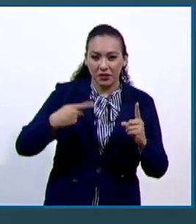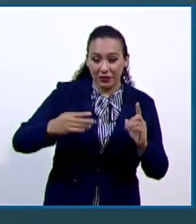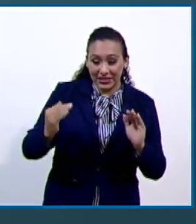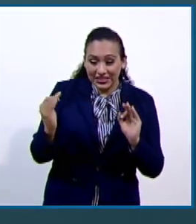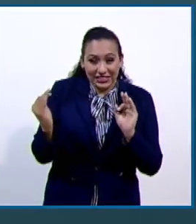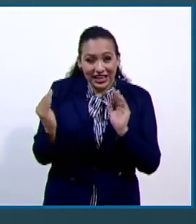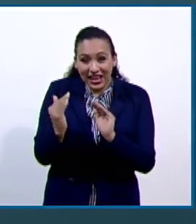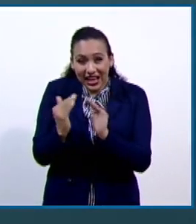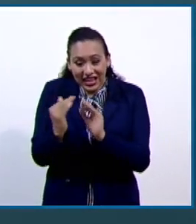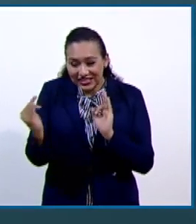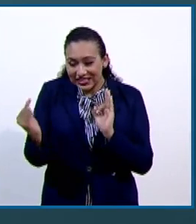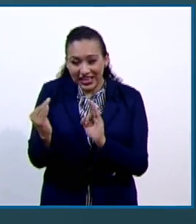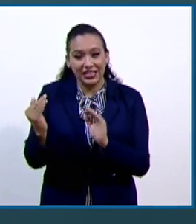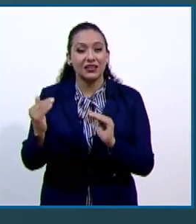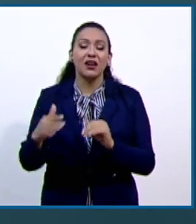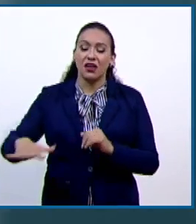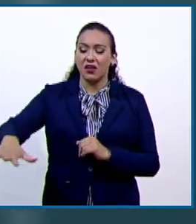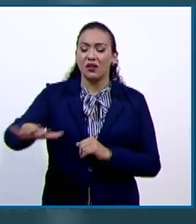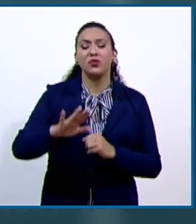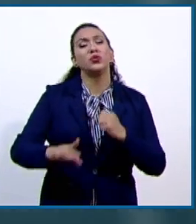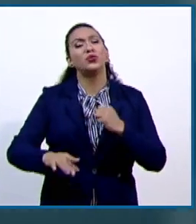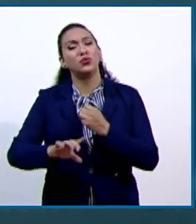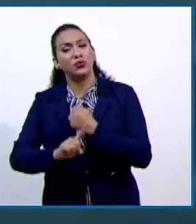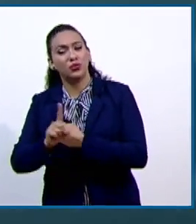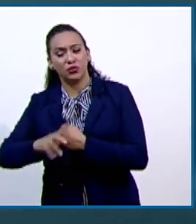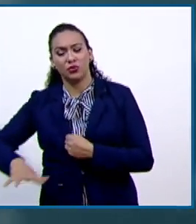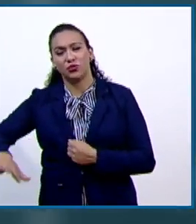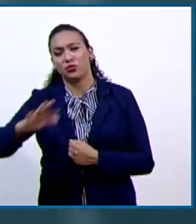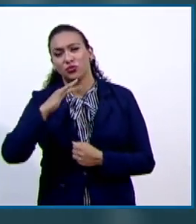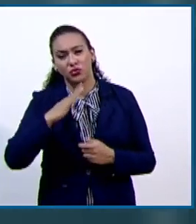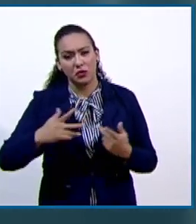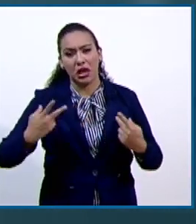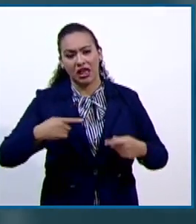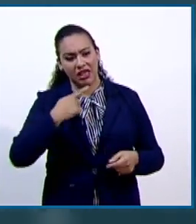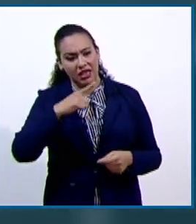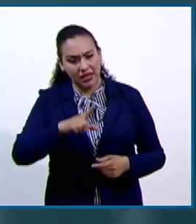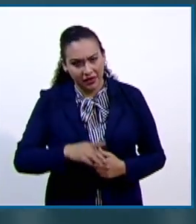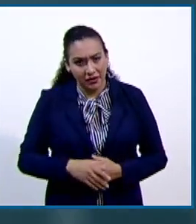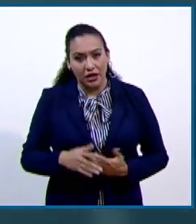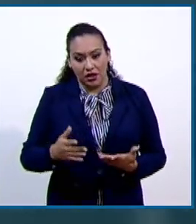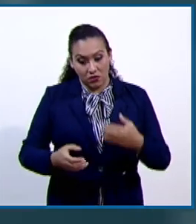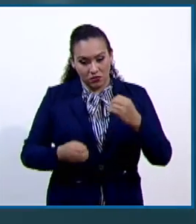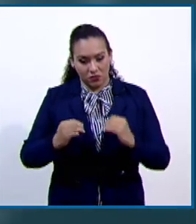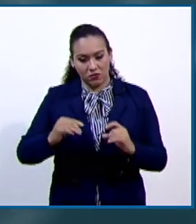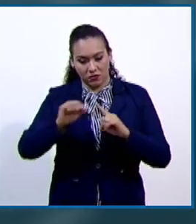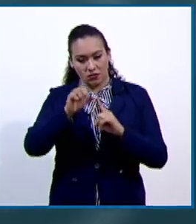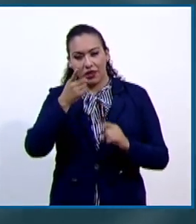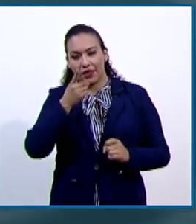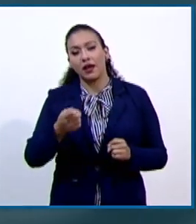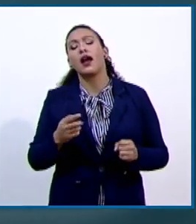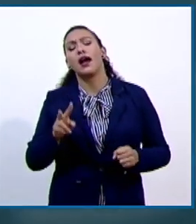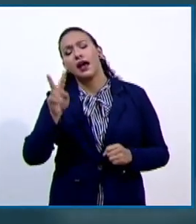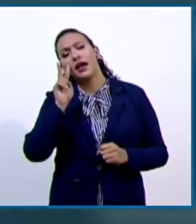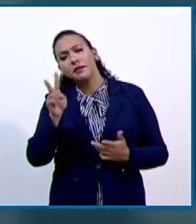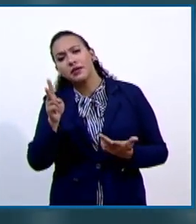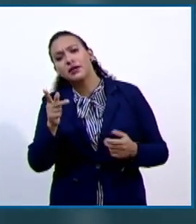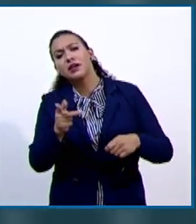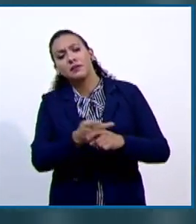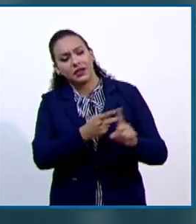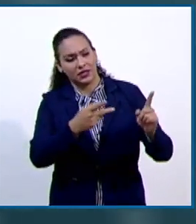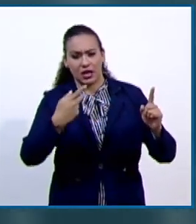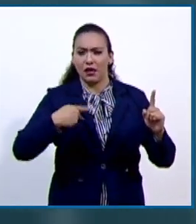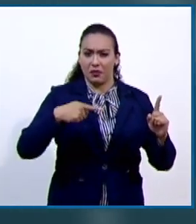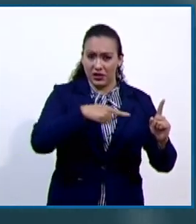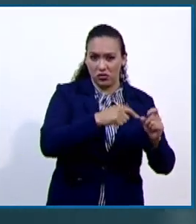domicilio. Lo anterior basado en un criterio de la primera sala de la Corte, con el cual, para identificar la relación entre la